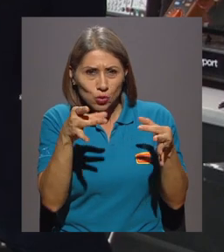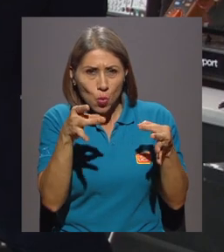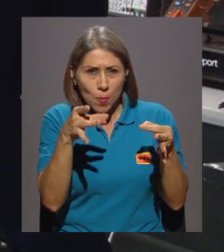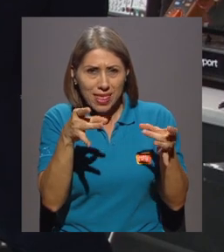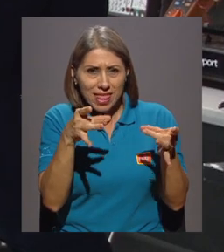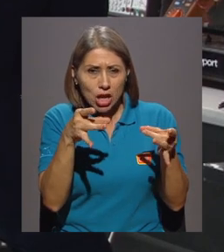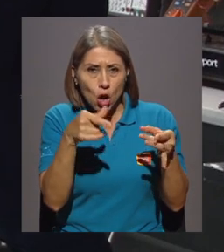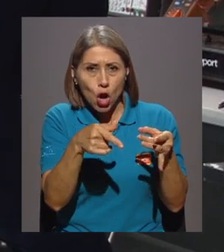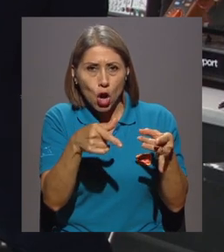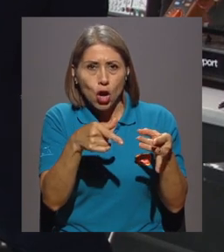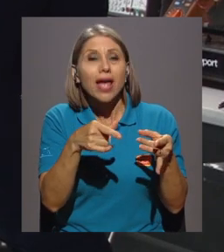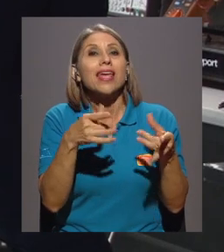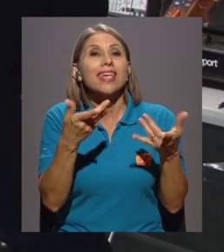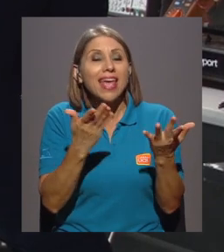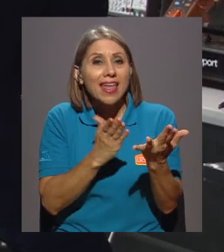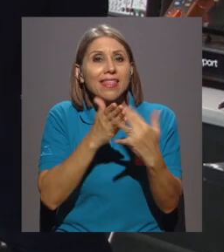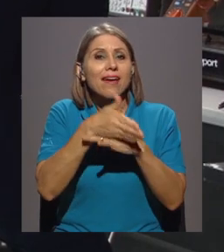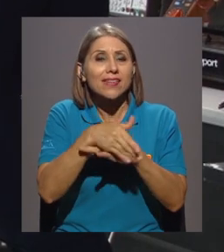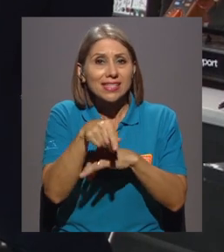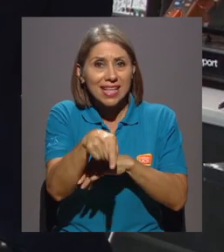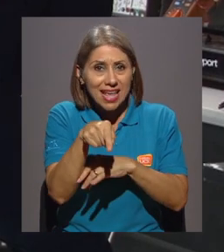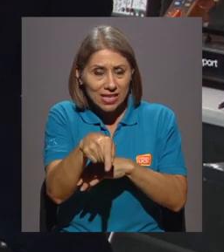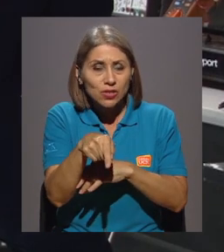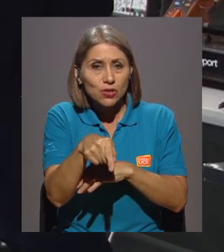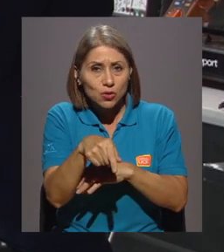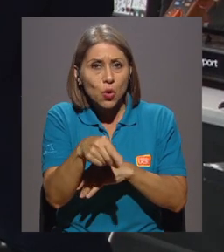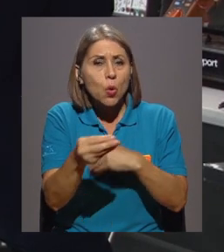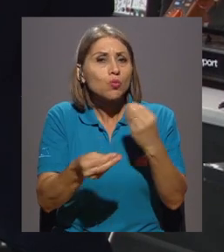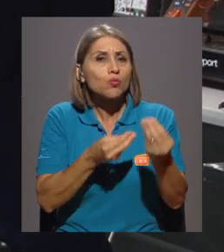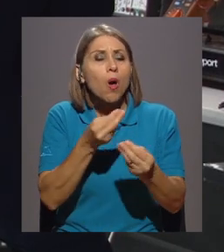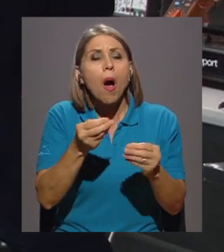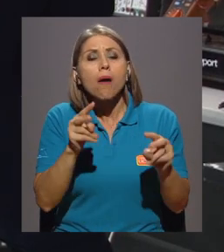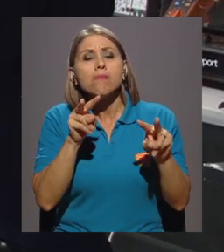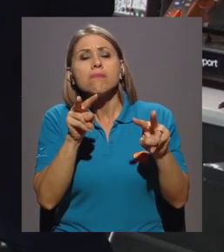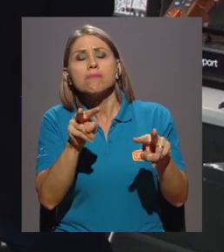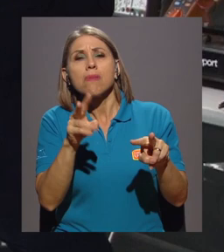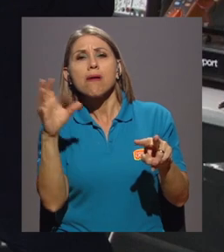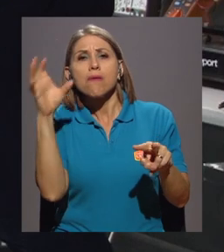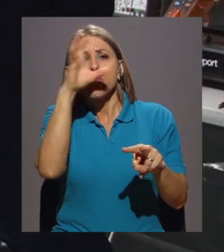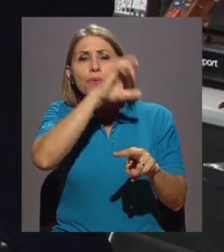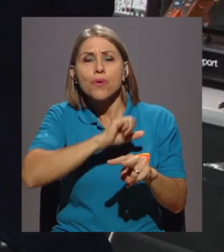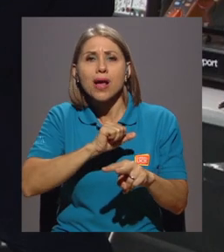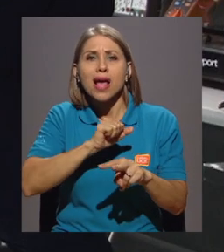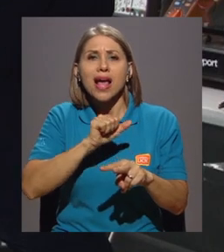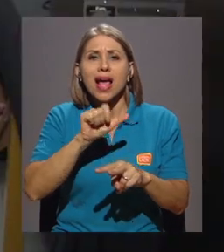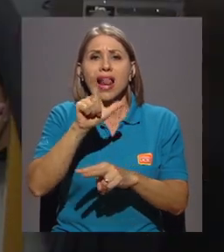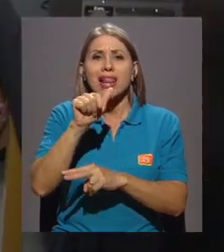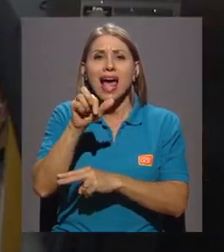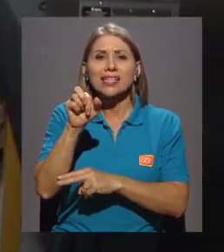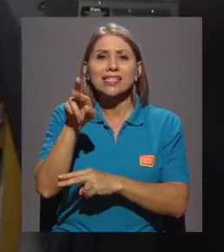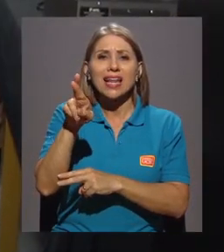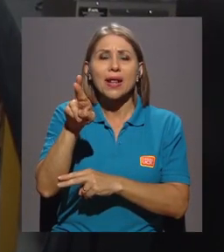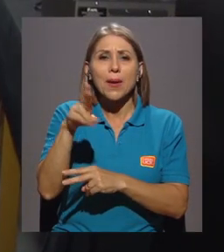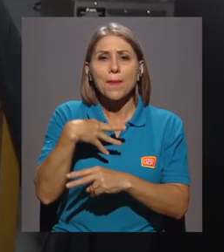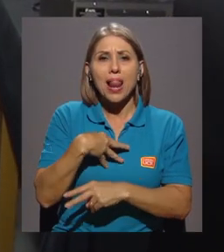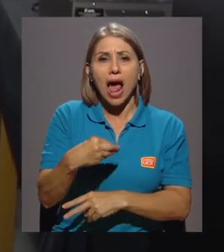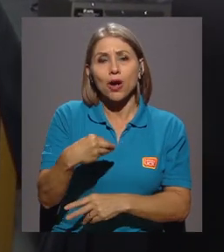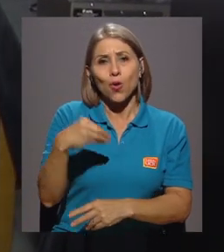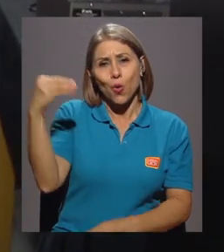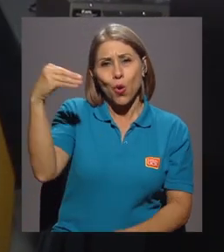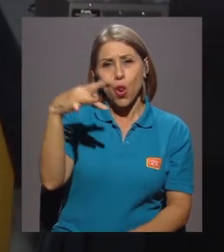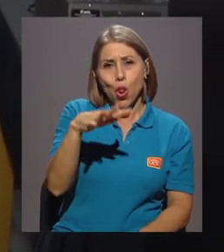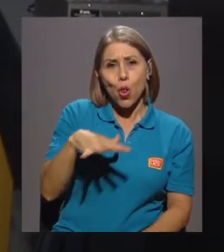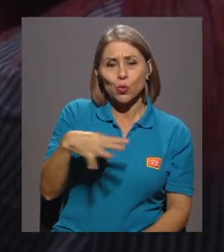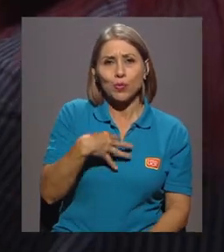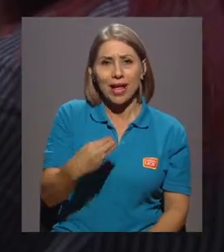a través de eso, a través de los efectos que se produce en la fibra, lo que pudimos obtener es un láser blanco o una luz blanca.